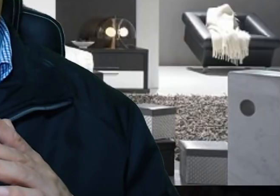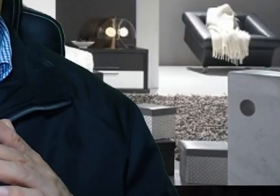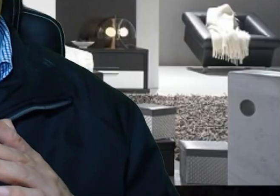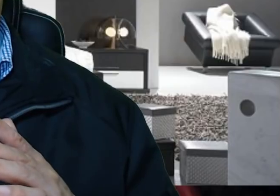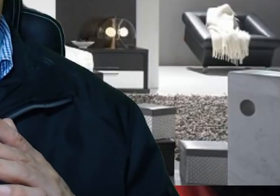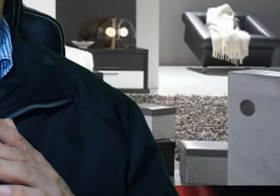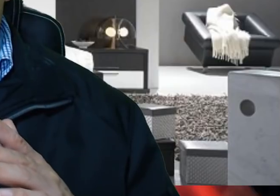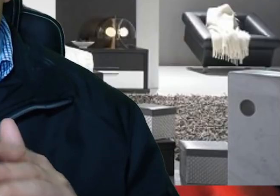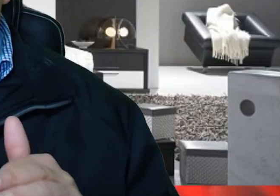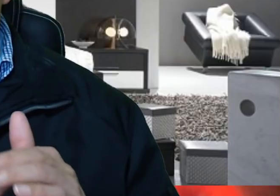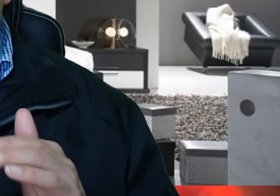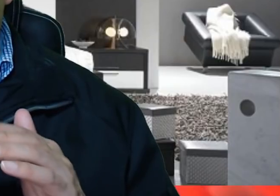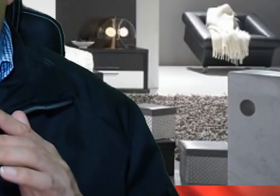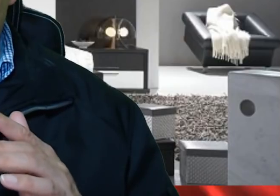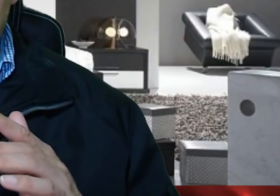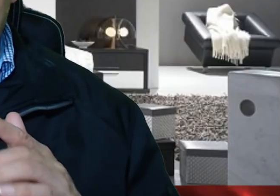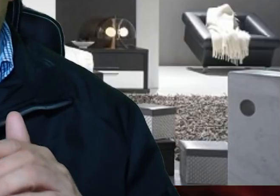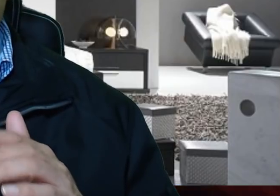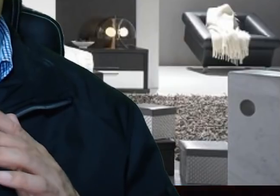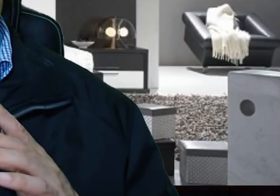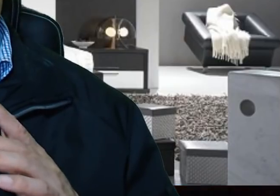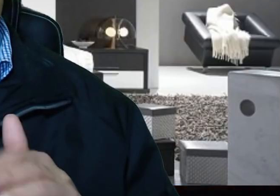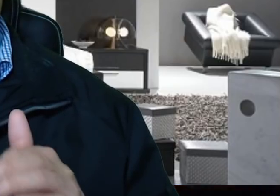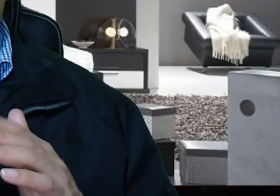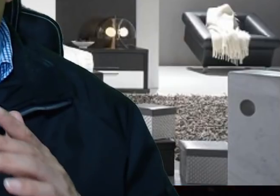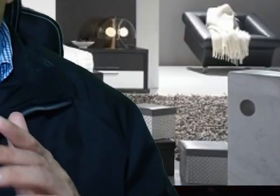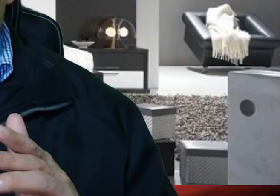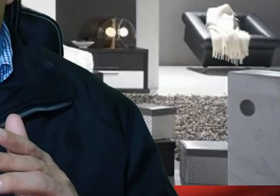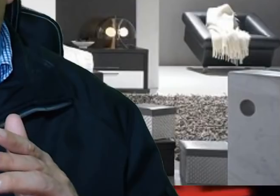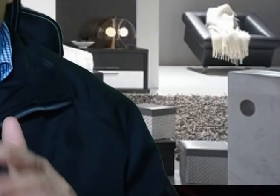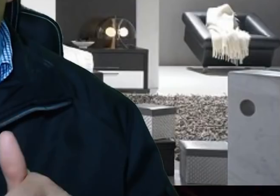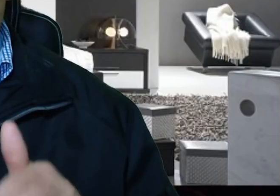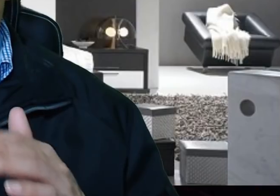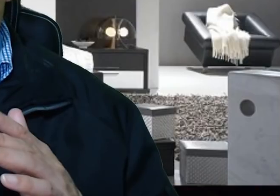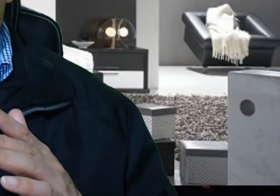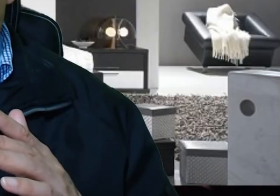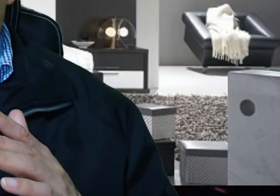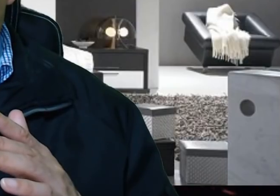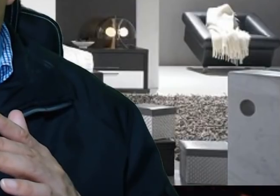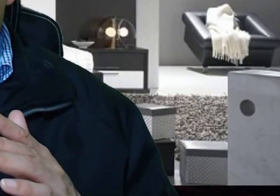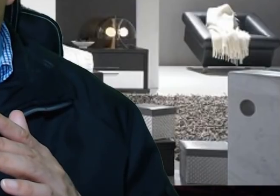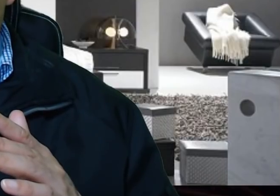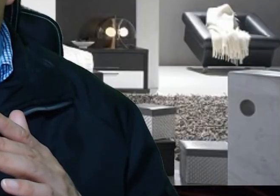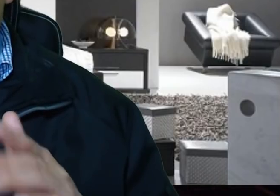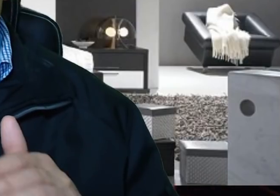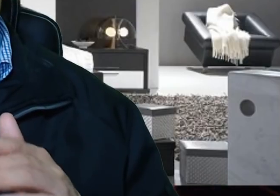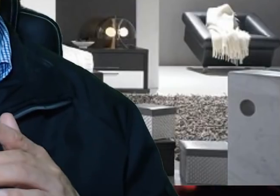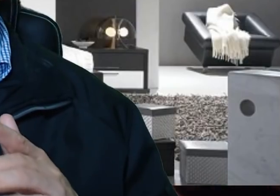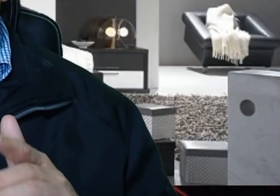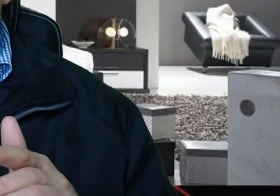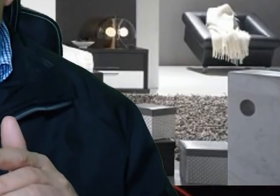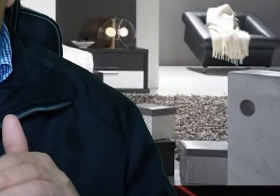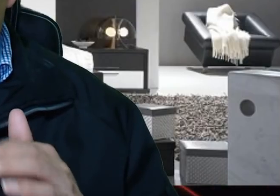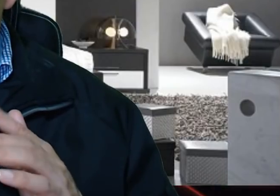Vaca, a todos aquellos que se lanzaron como jauría a este gobierno del presidente